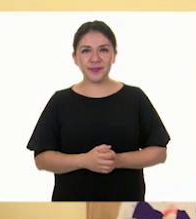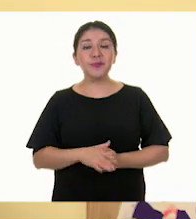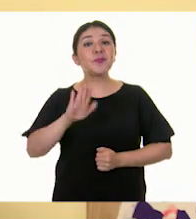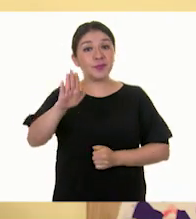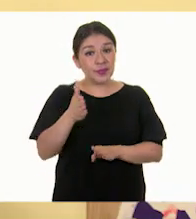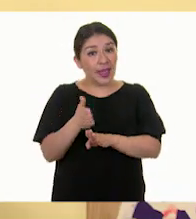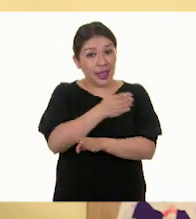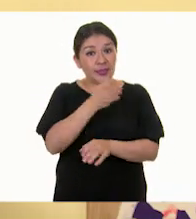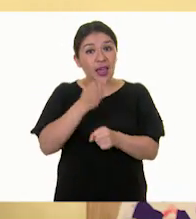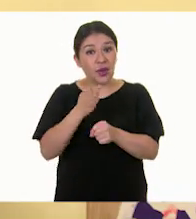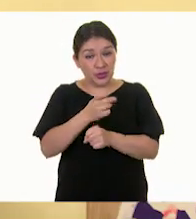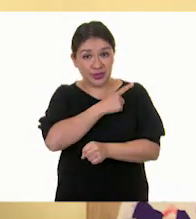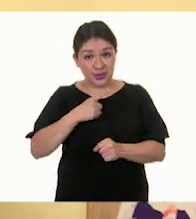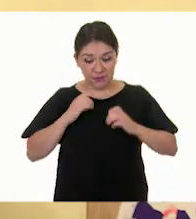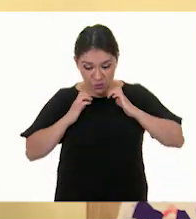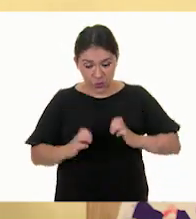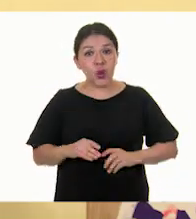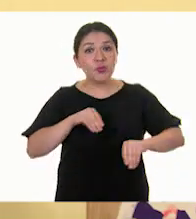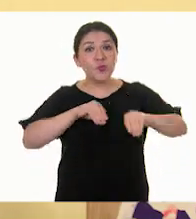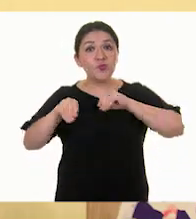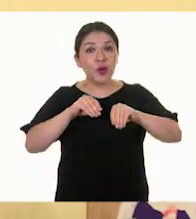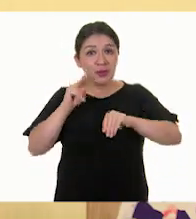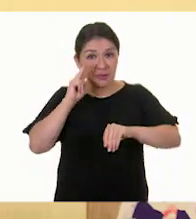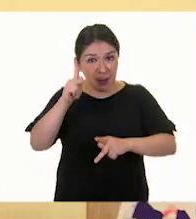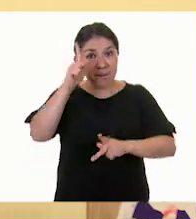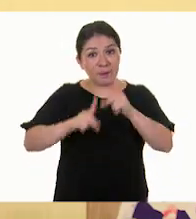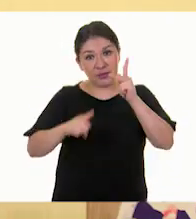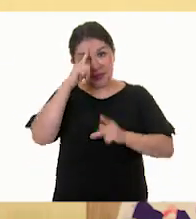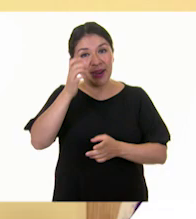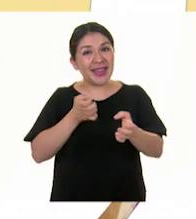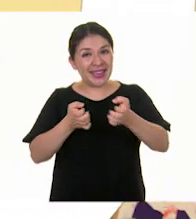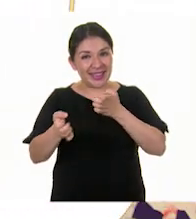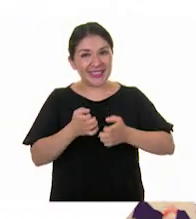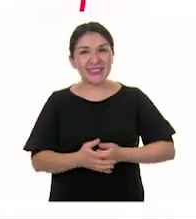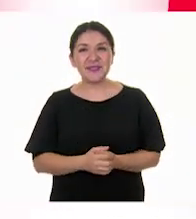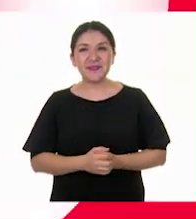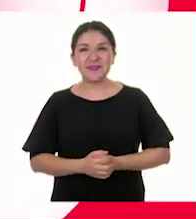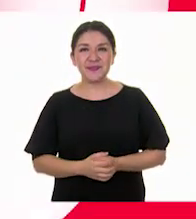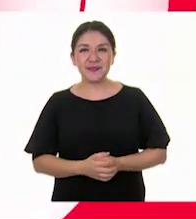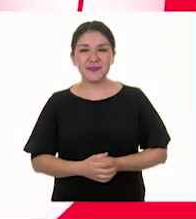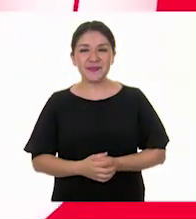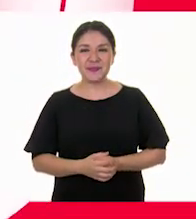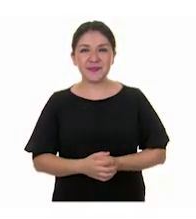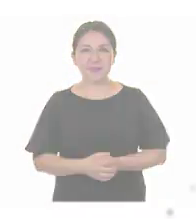Pero antes de irnos, vamos a movernos con la siguiente pausa activa. ¡Muévete!